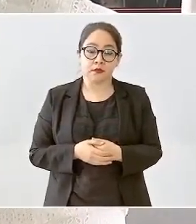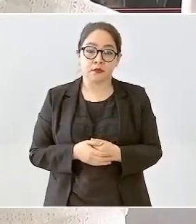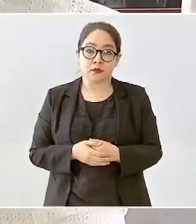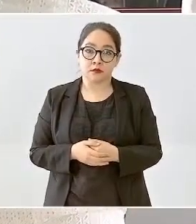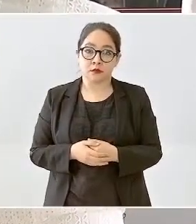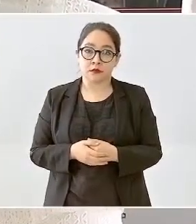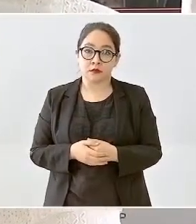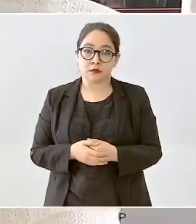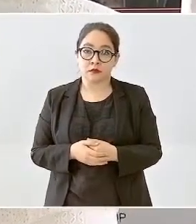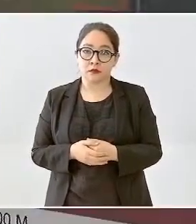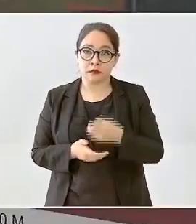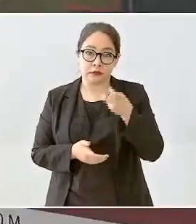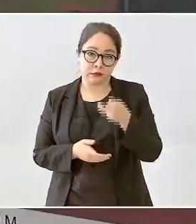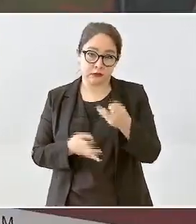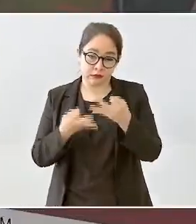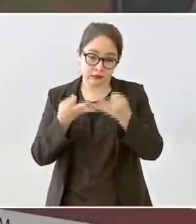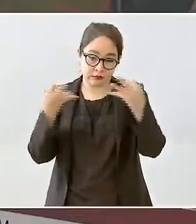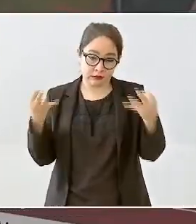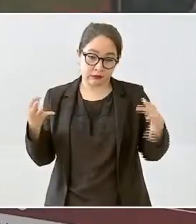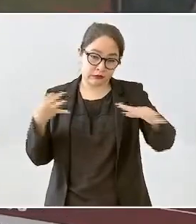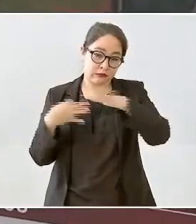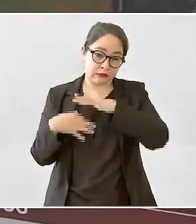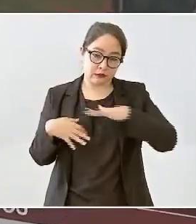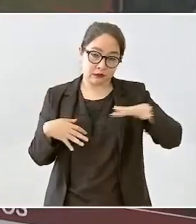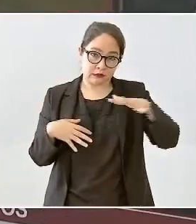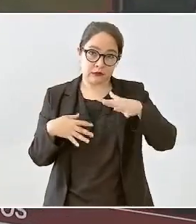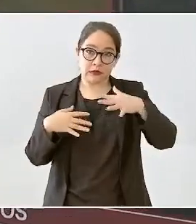Ese es un terreno que tiene una empresa